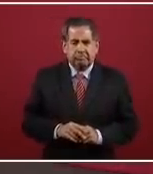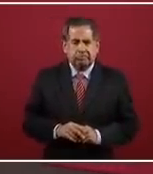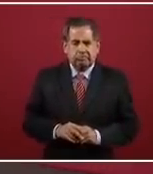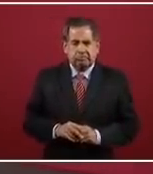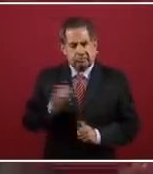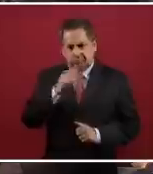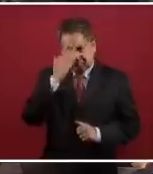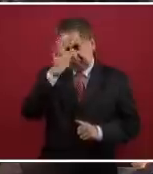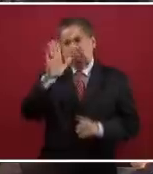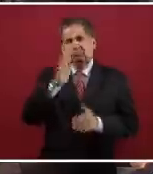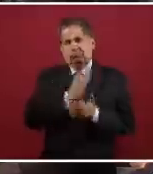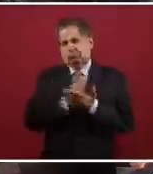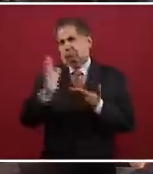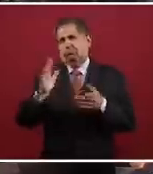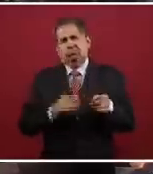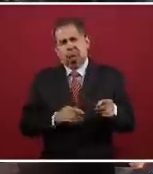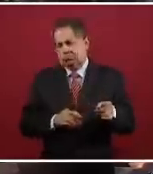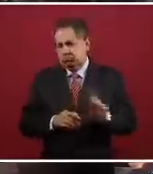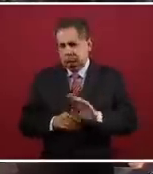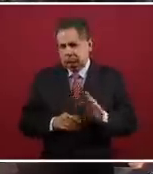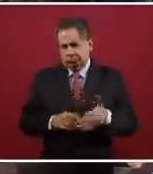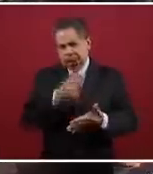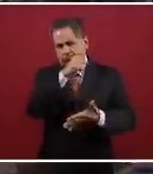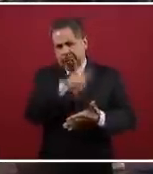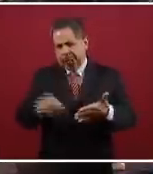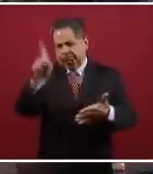se pasaron. Tache.